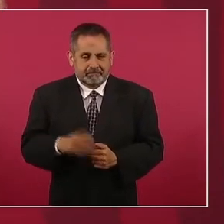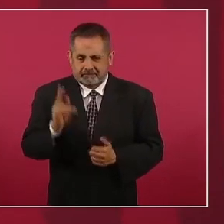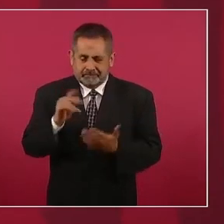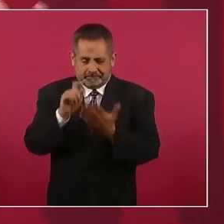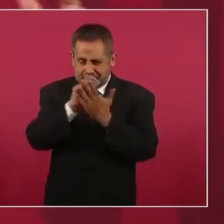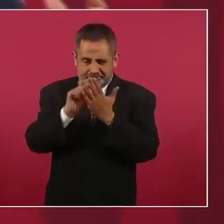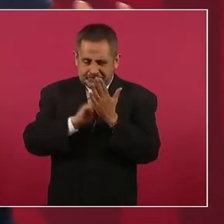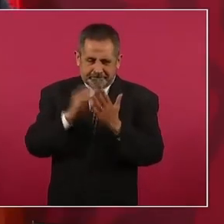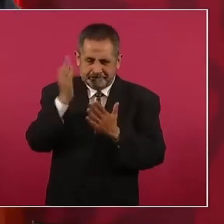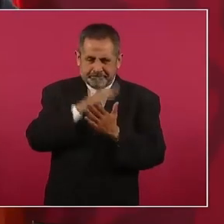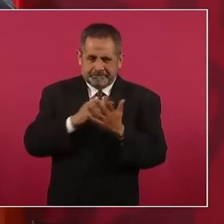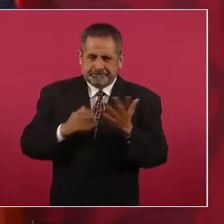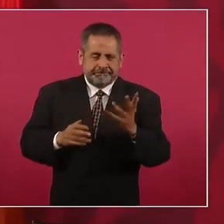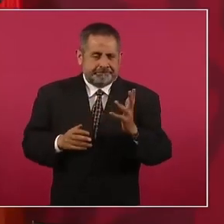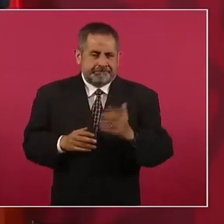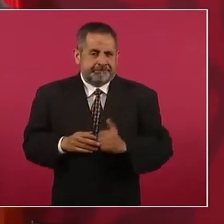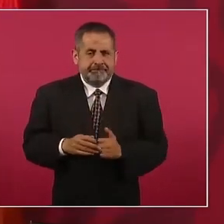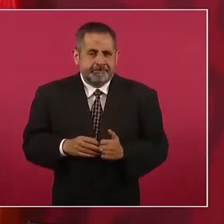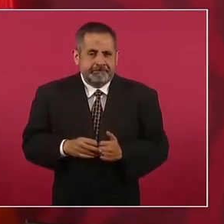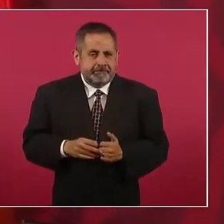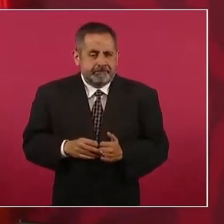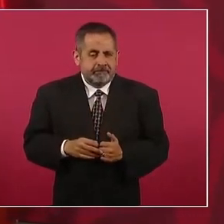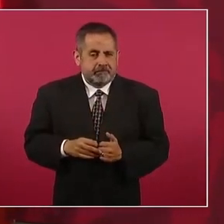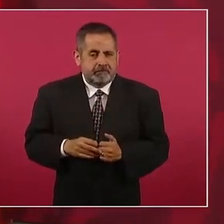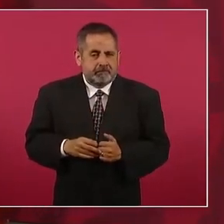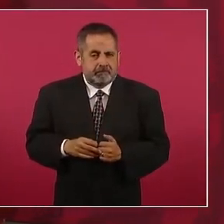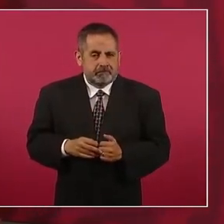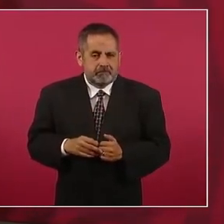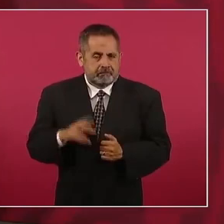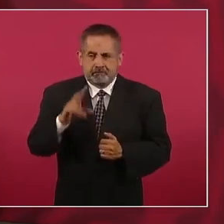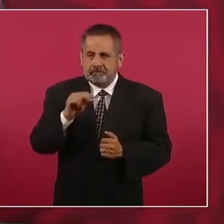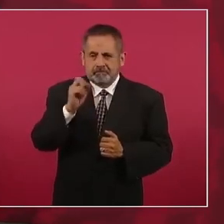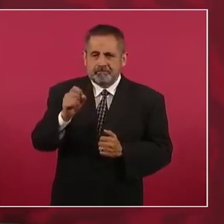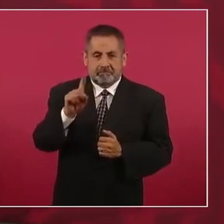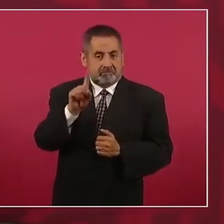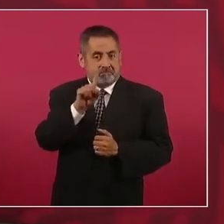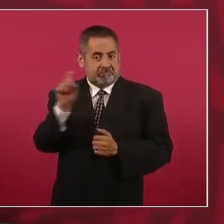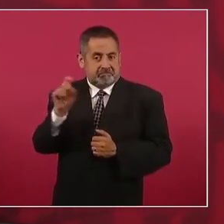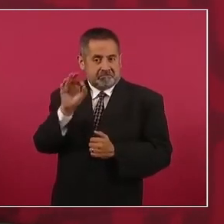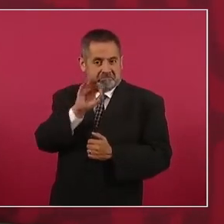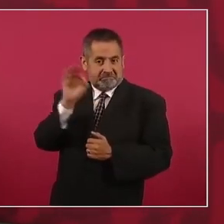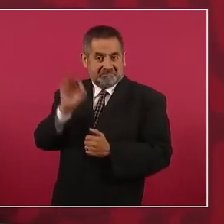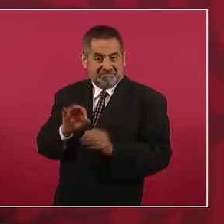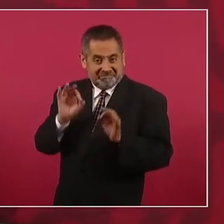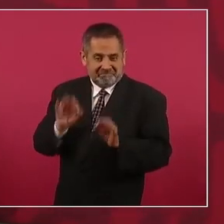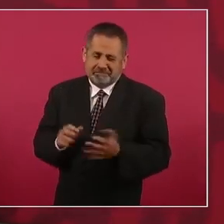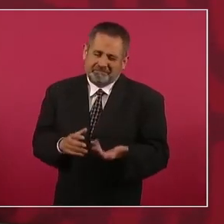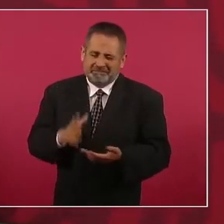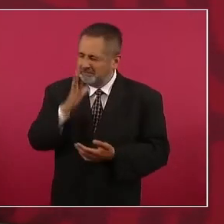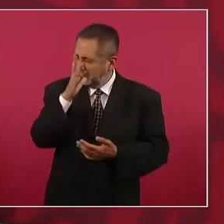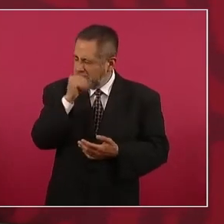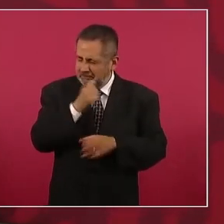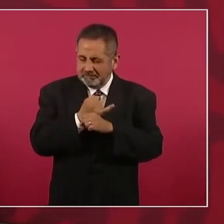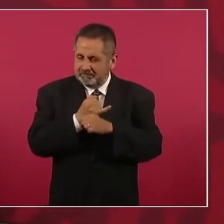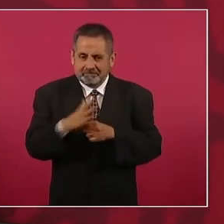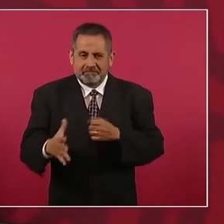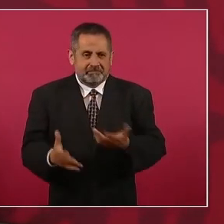Pero no era el 100%.